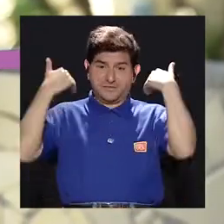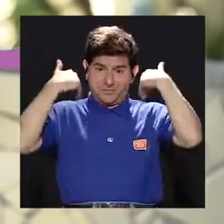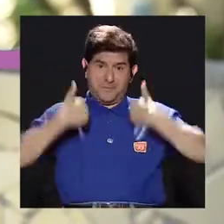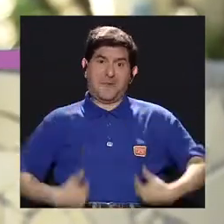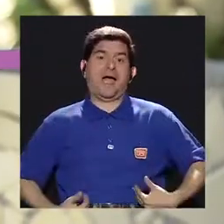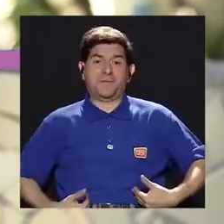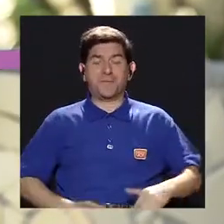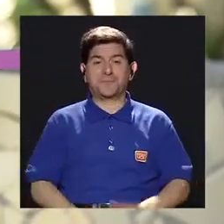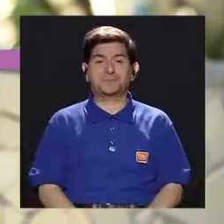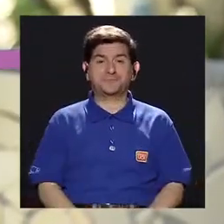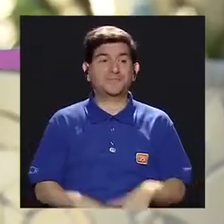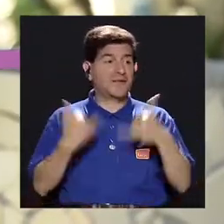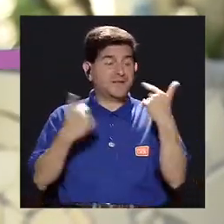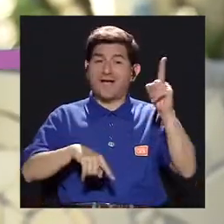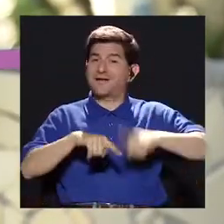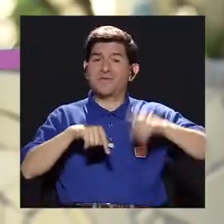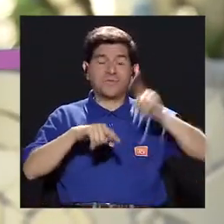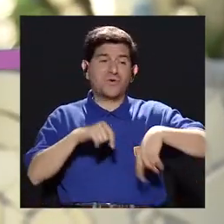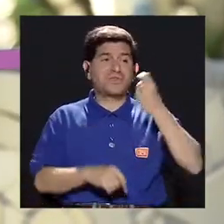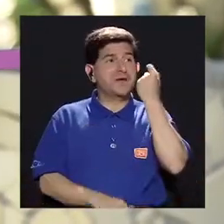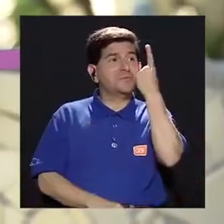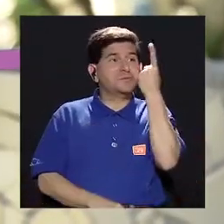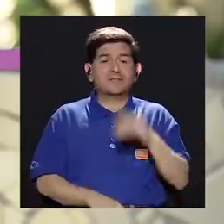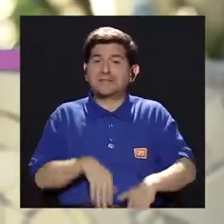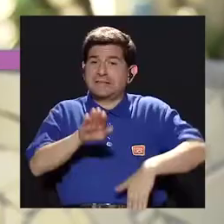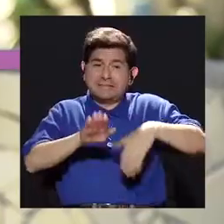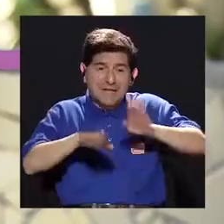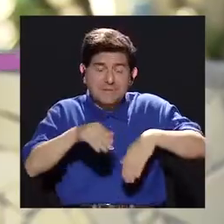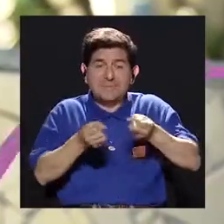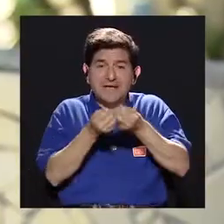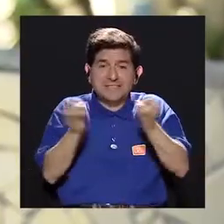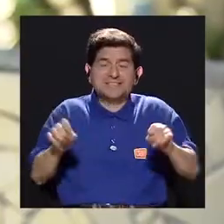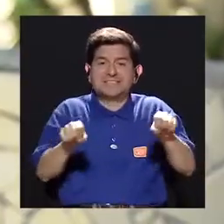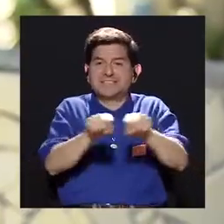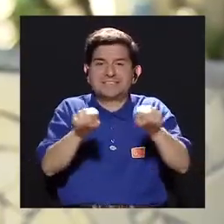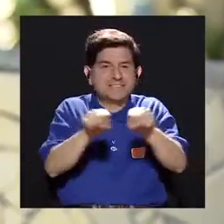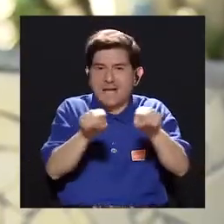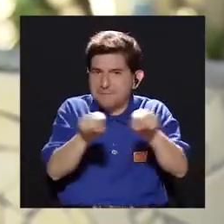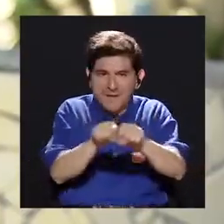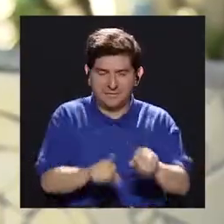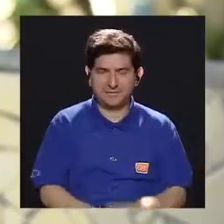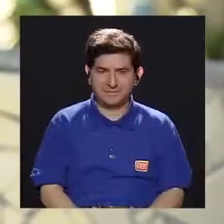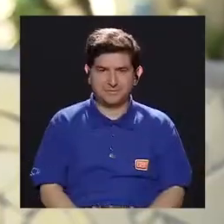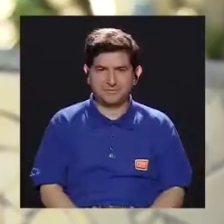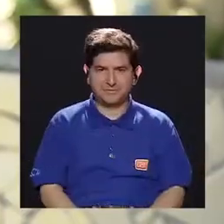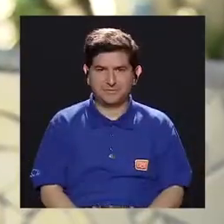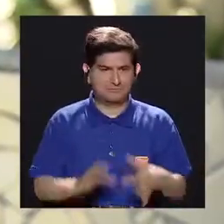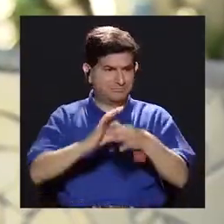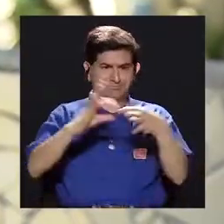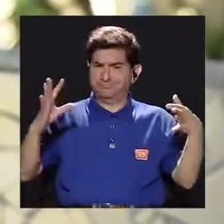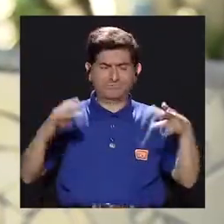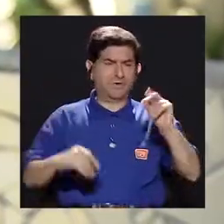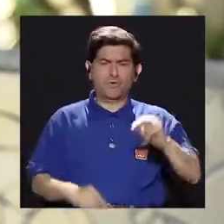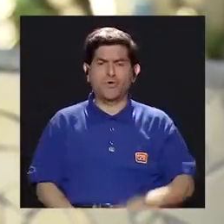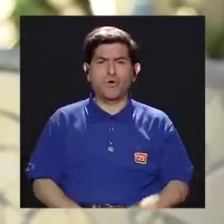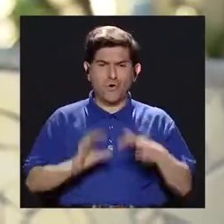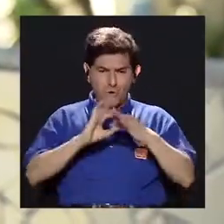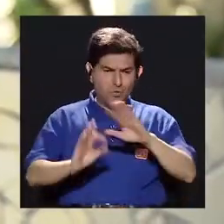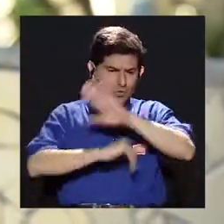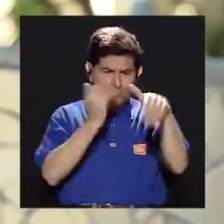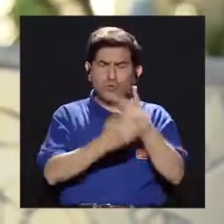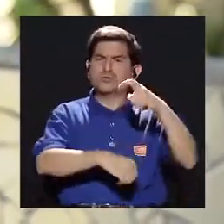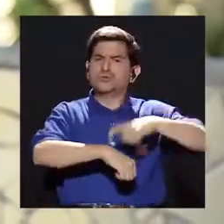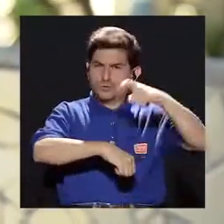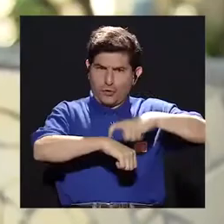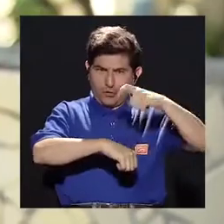¿verdad? En que ya no podemos entender el pie sin el zapato. O sea, no están separados, van juntos todo el